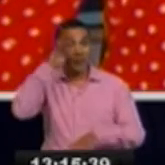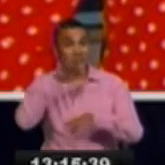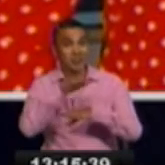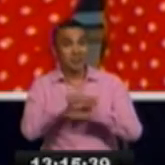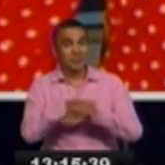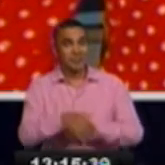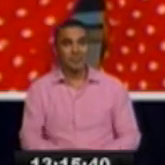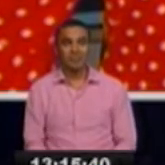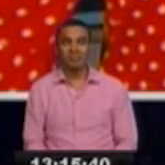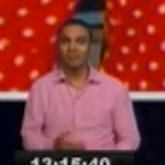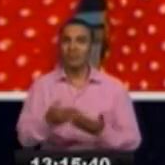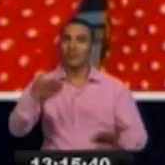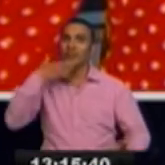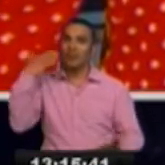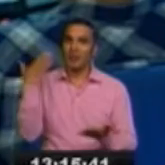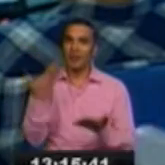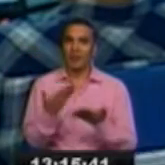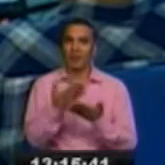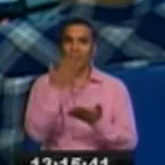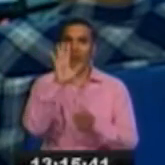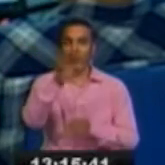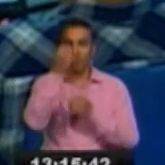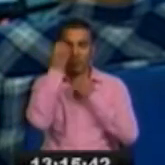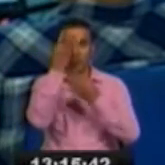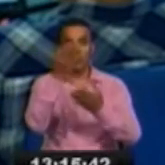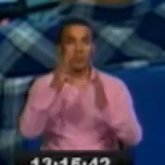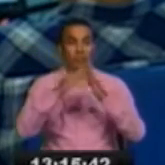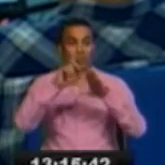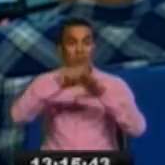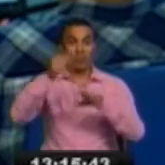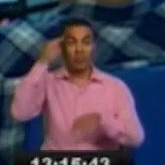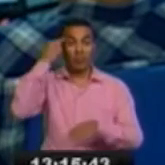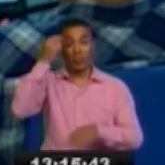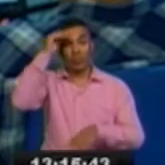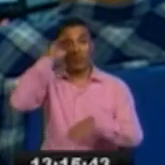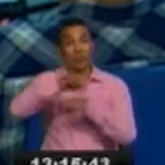Fabiola, muchísimas gracias por tu informe desde el Palacio de Carondelet y buenas tardes para ti también.